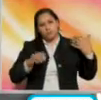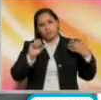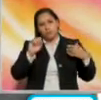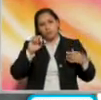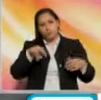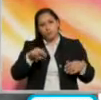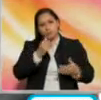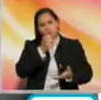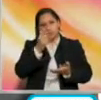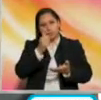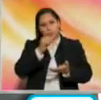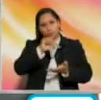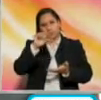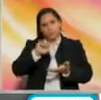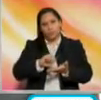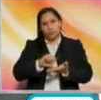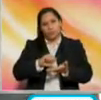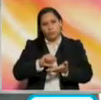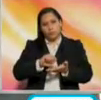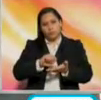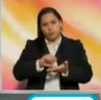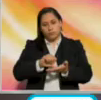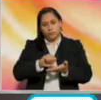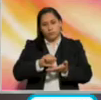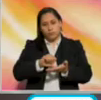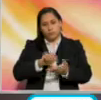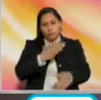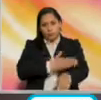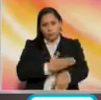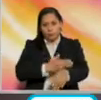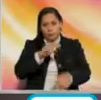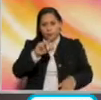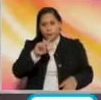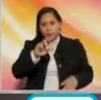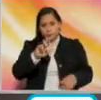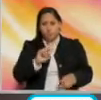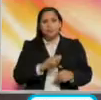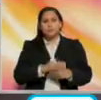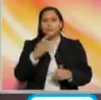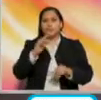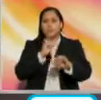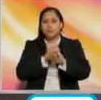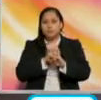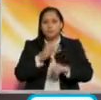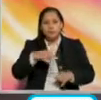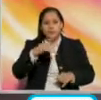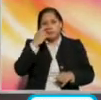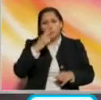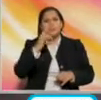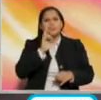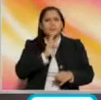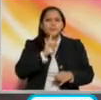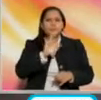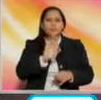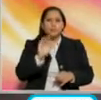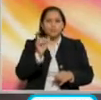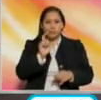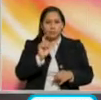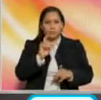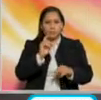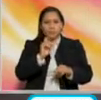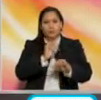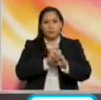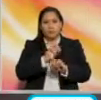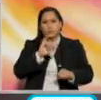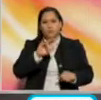está en Centro Histórico, ¿correcto? Sí, en De Madero. Ciudad de México. Madero, sí. O en las redes sociales que los buscan para que chequen las presentaciones. Muy fácil, las redes